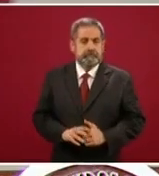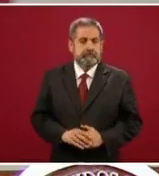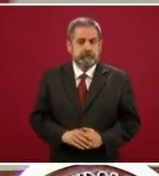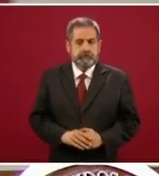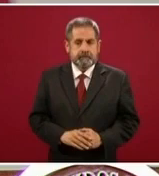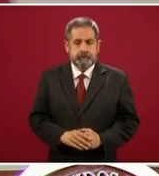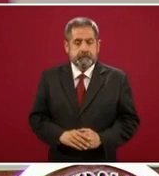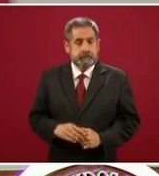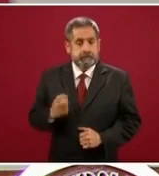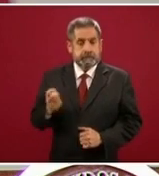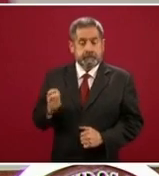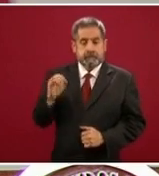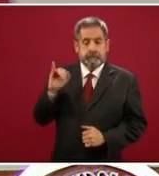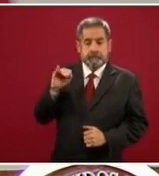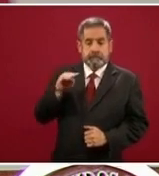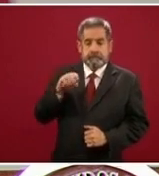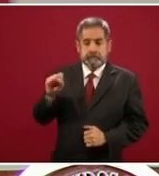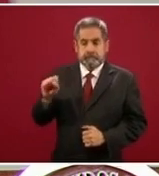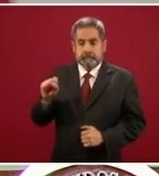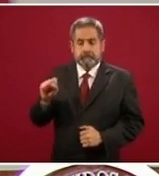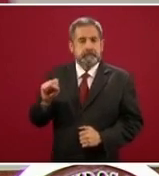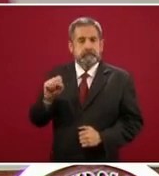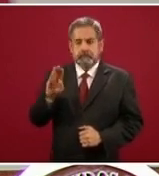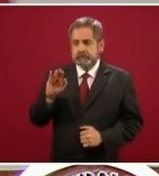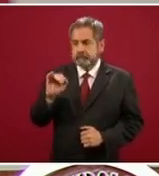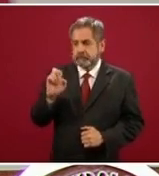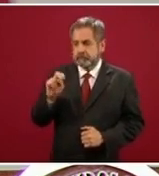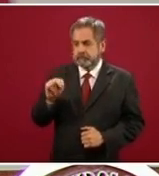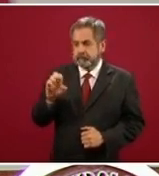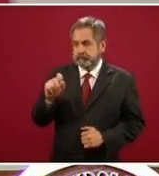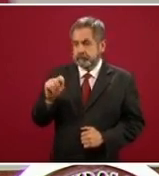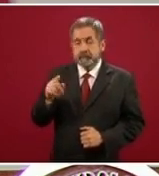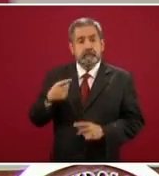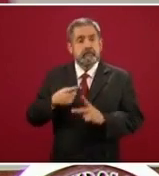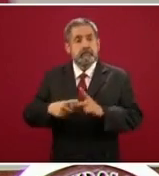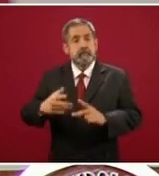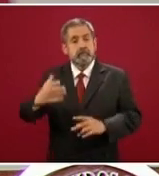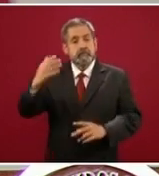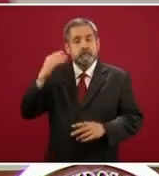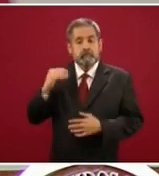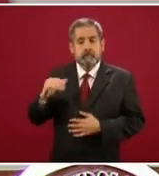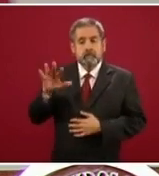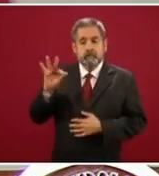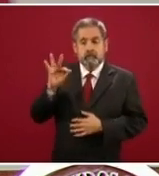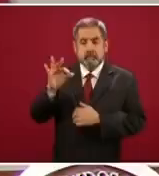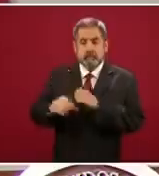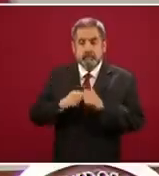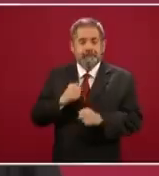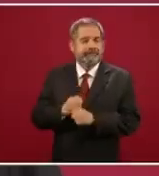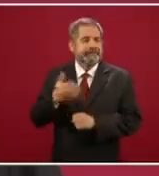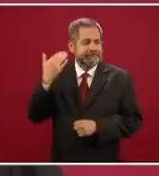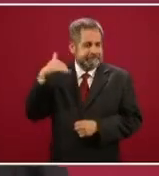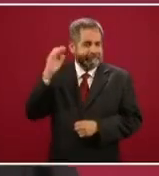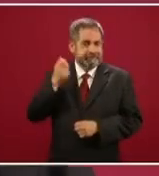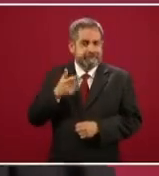programa IMSS Bienestar inició hace 40 años como IMSS Coplamar,